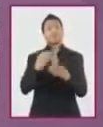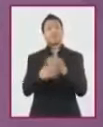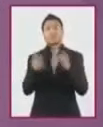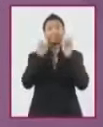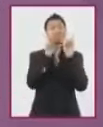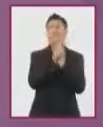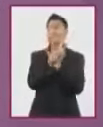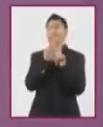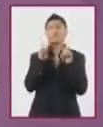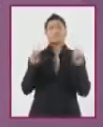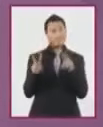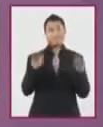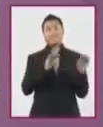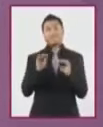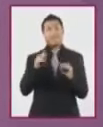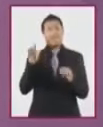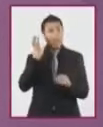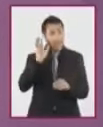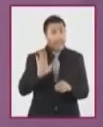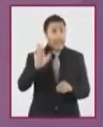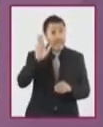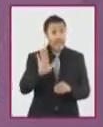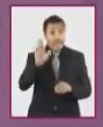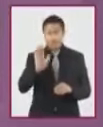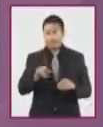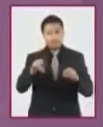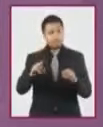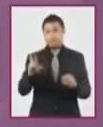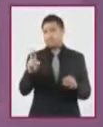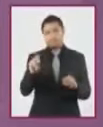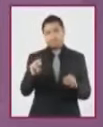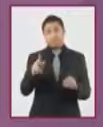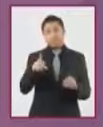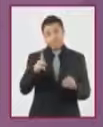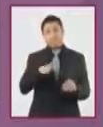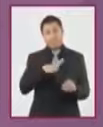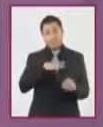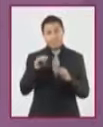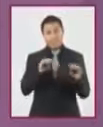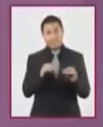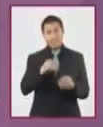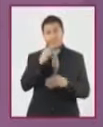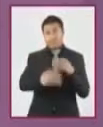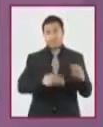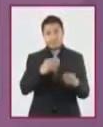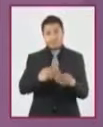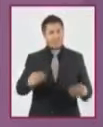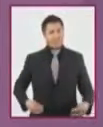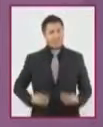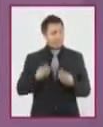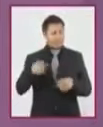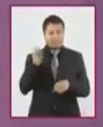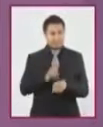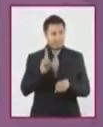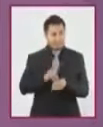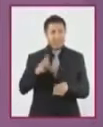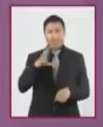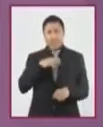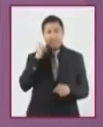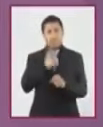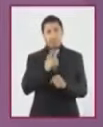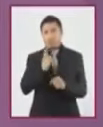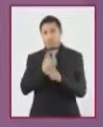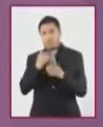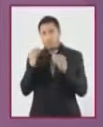mueve, aun cuando aparentemente no lo percibamos. En nuestro planeta y en nuestra vida diaria encontramos gran cantidad